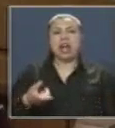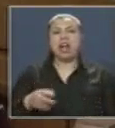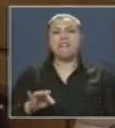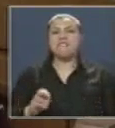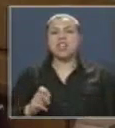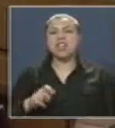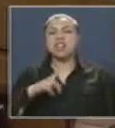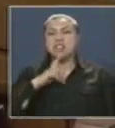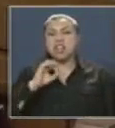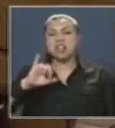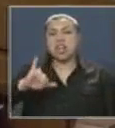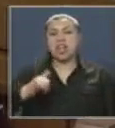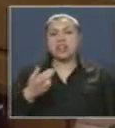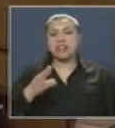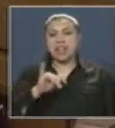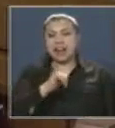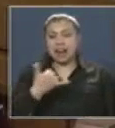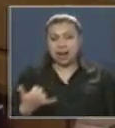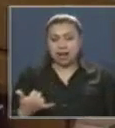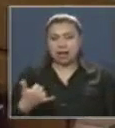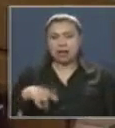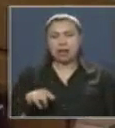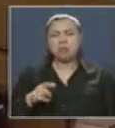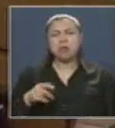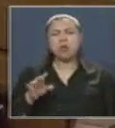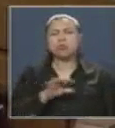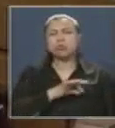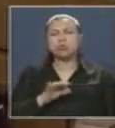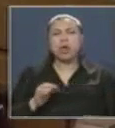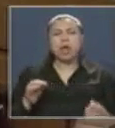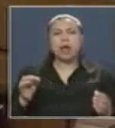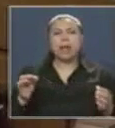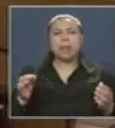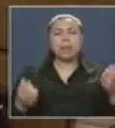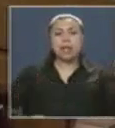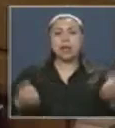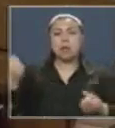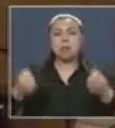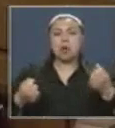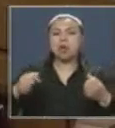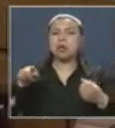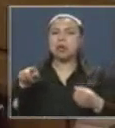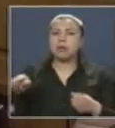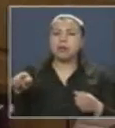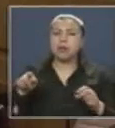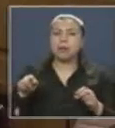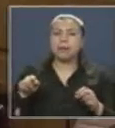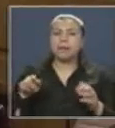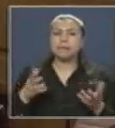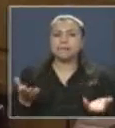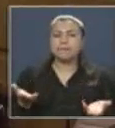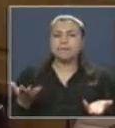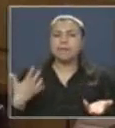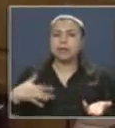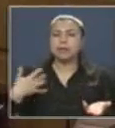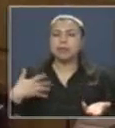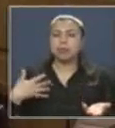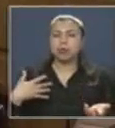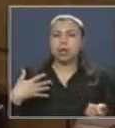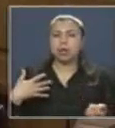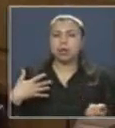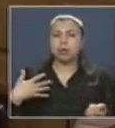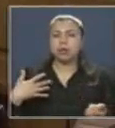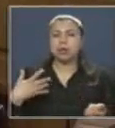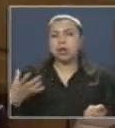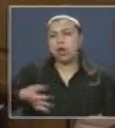Jürgens. Pero ha habido uno en particular, en el Seremi de Transporte, el señor Nicolás Céspedes, que ha dado la nota relevante, entre comillas,